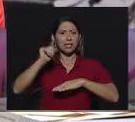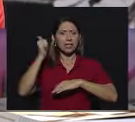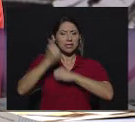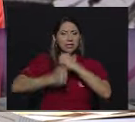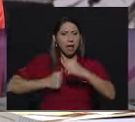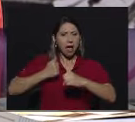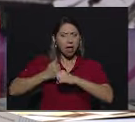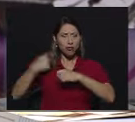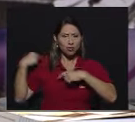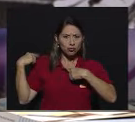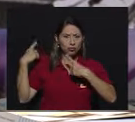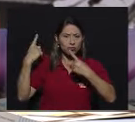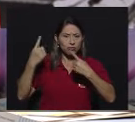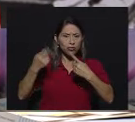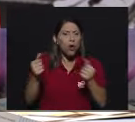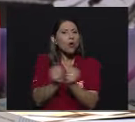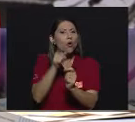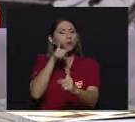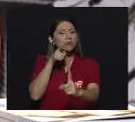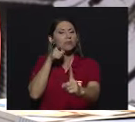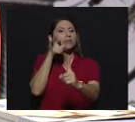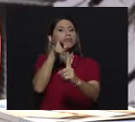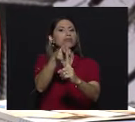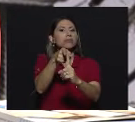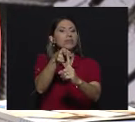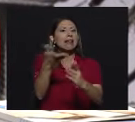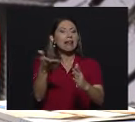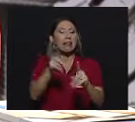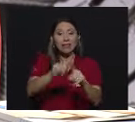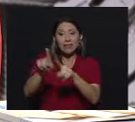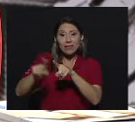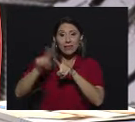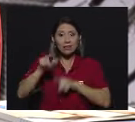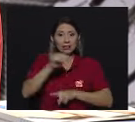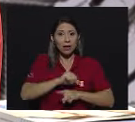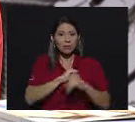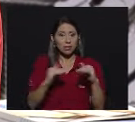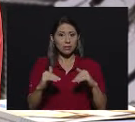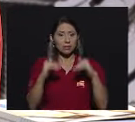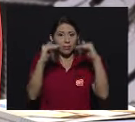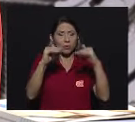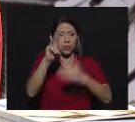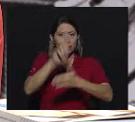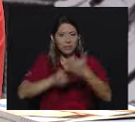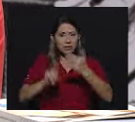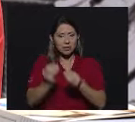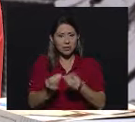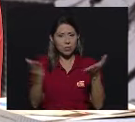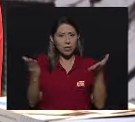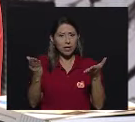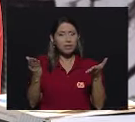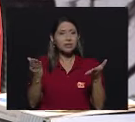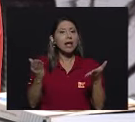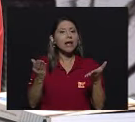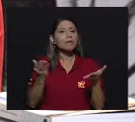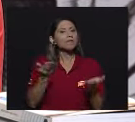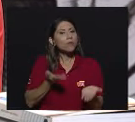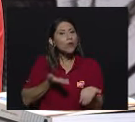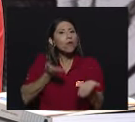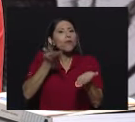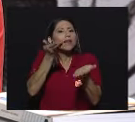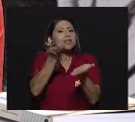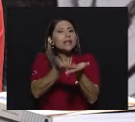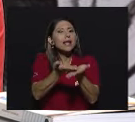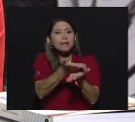años, y surgió con la intención explícita de los señores rectores de las universidades públicas de ofrecerle